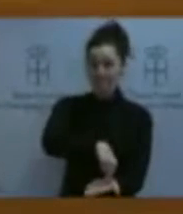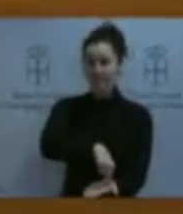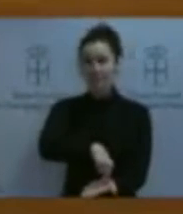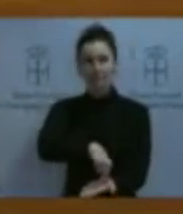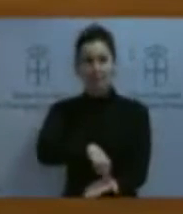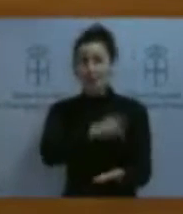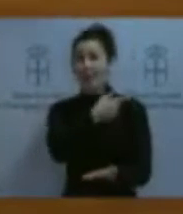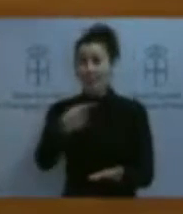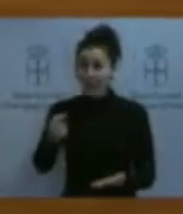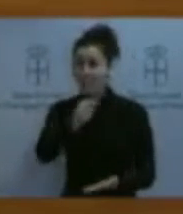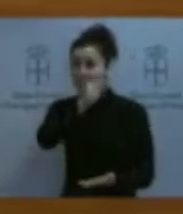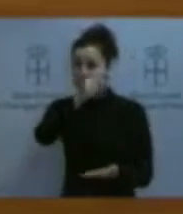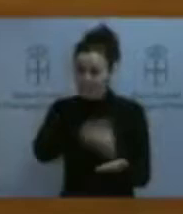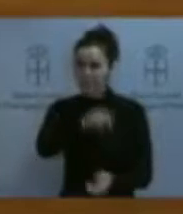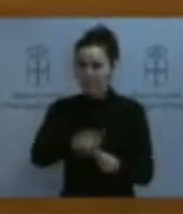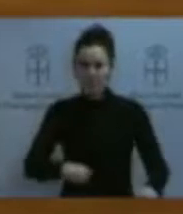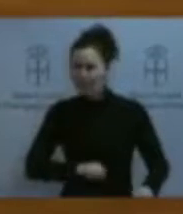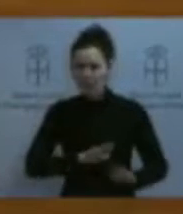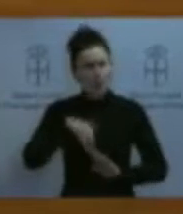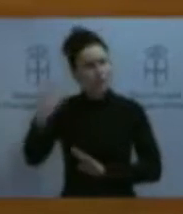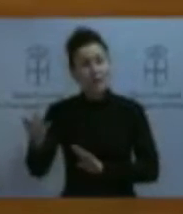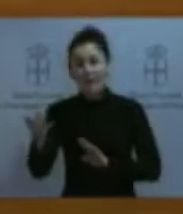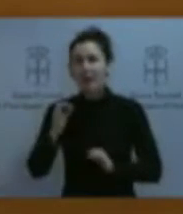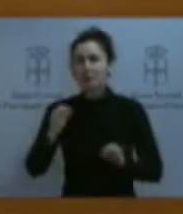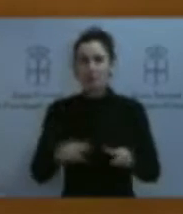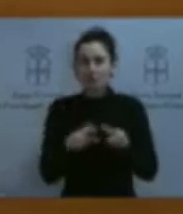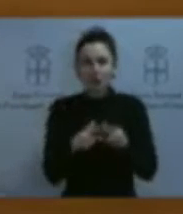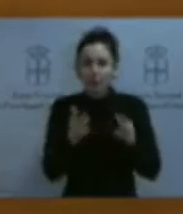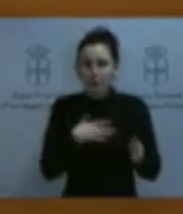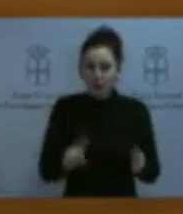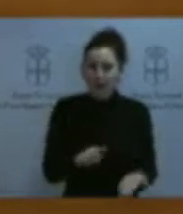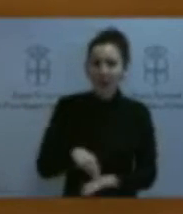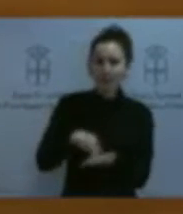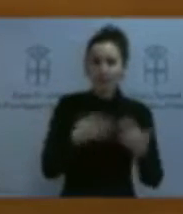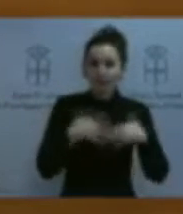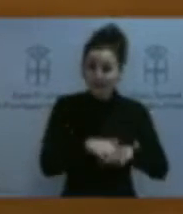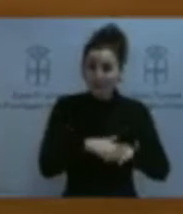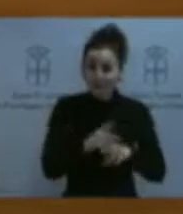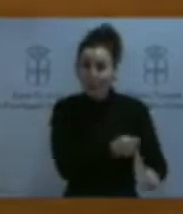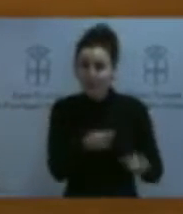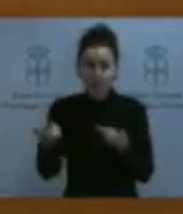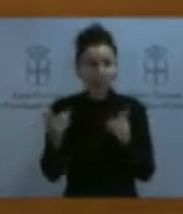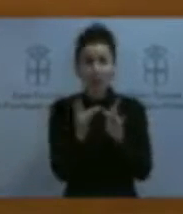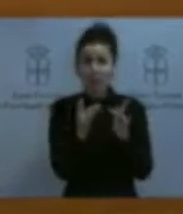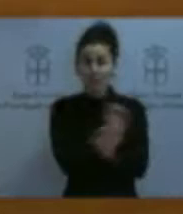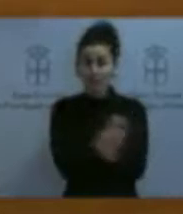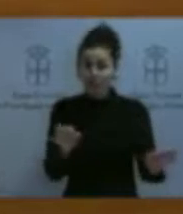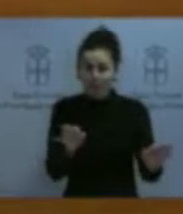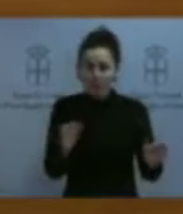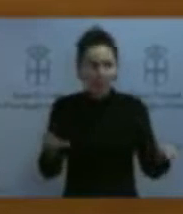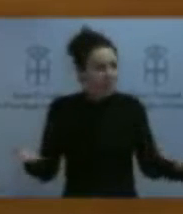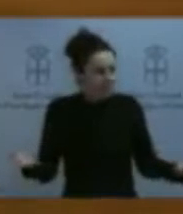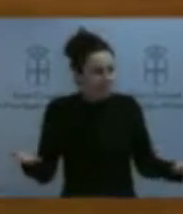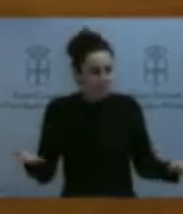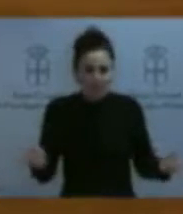están asociados, que no tienen acceso a redes de migración, ¿no? Muchas veces, ¿no? No se nos aseguró, otra oportunidad perdida. Nosotros planteamos